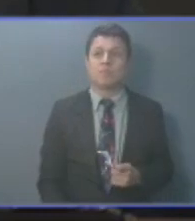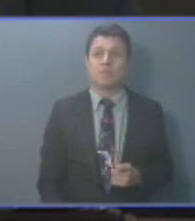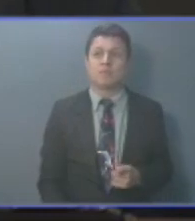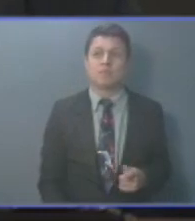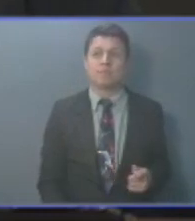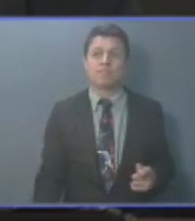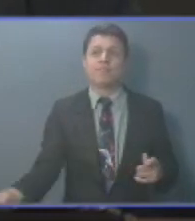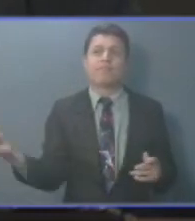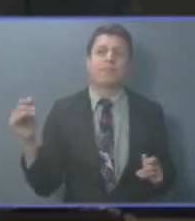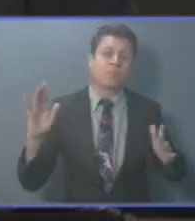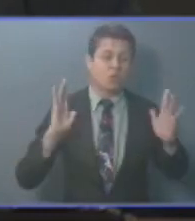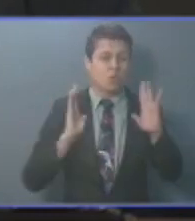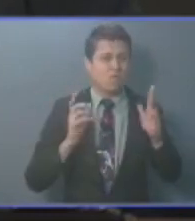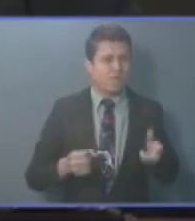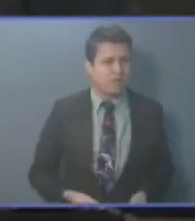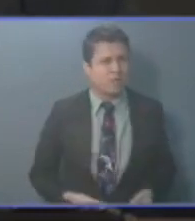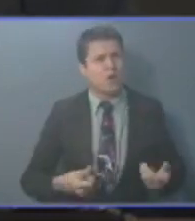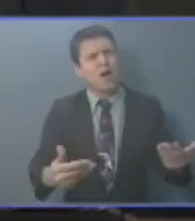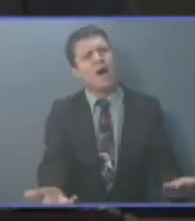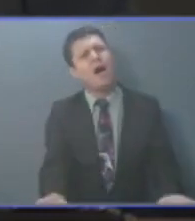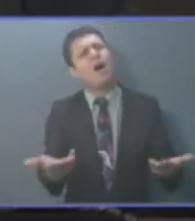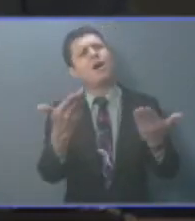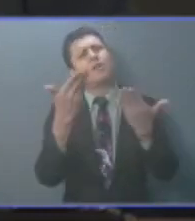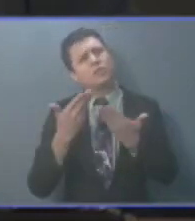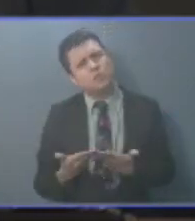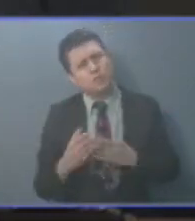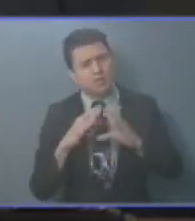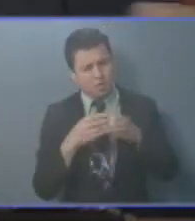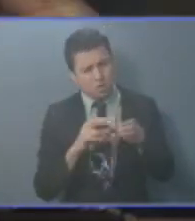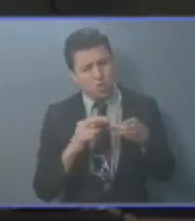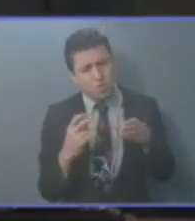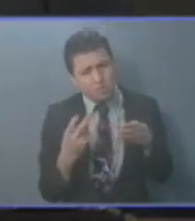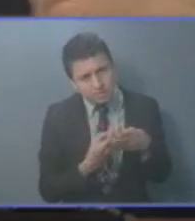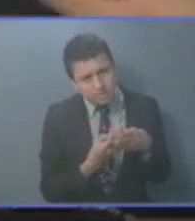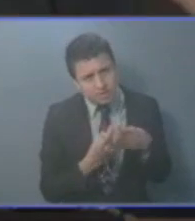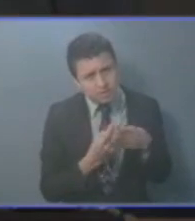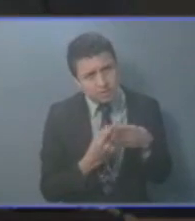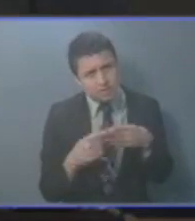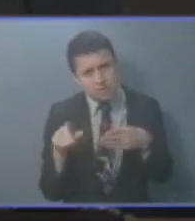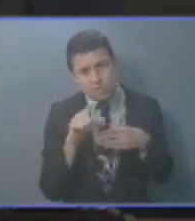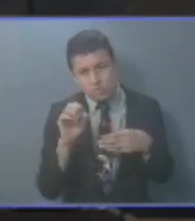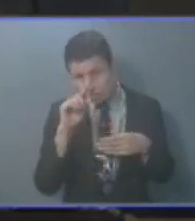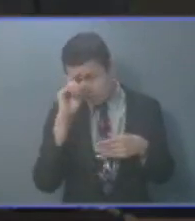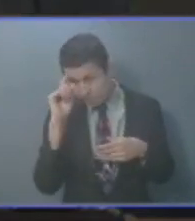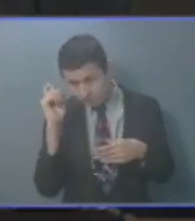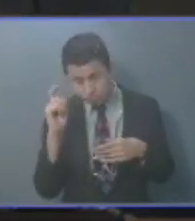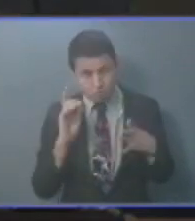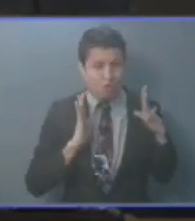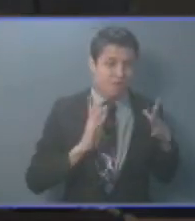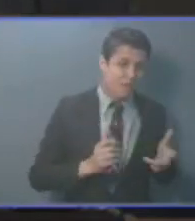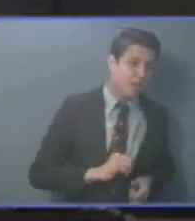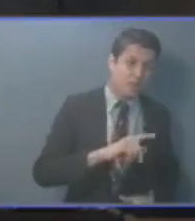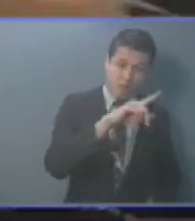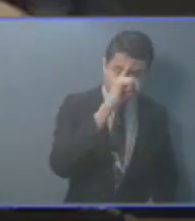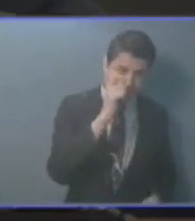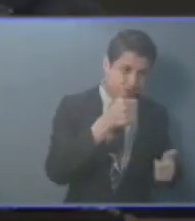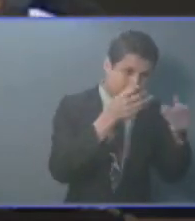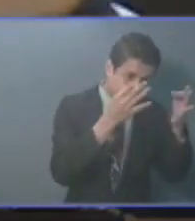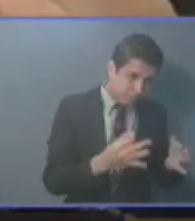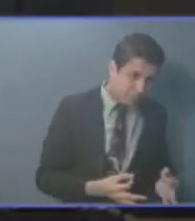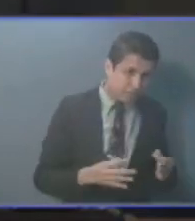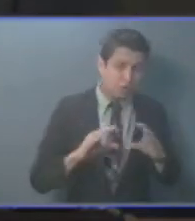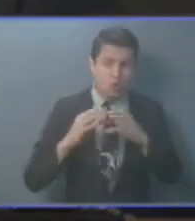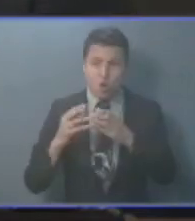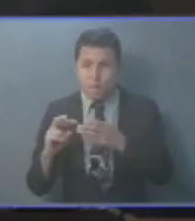el Ejecutivo colabore con este comité y ellos cumplan con su función. Ojalá que cumplan